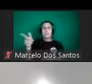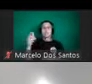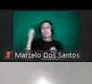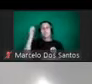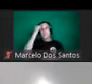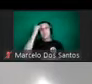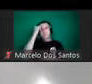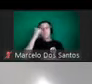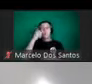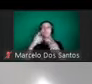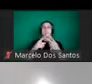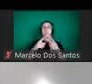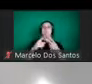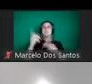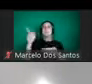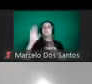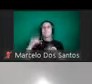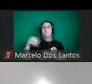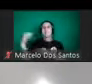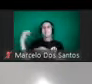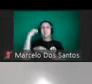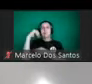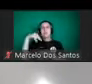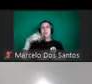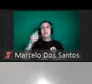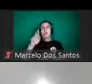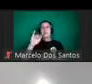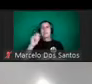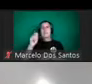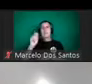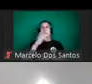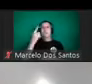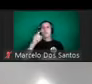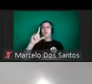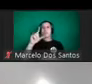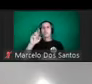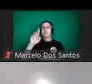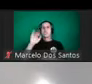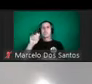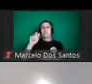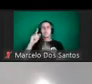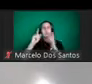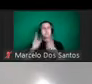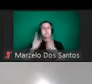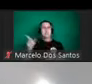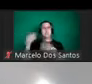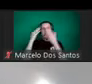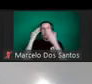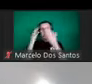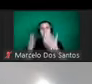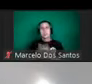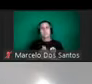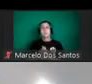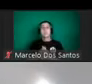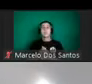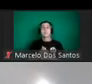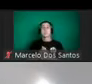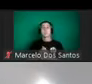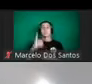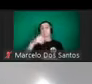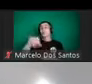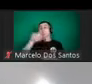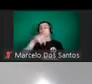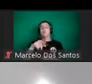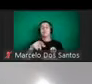Gloria, muchísimas gracias a todo el equipo de la Secretaría y a ustedes que están ahí participando, y sean siempre compañeras y compañeros de la Secretaría de la